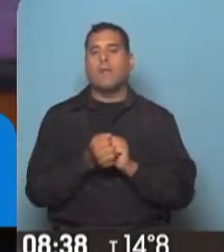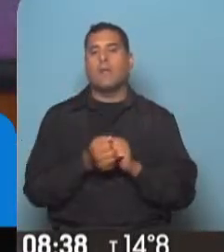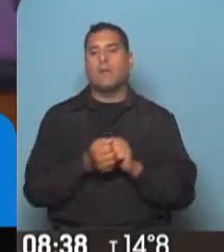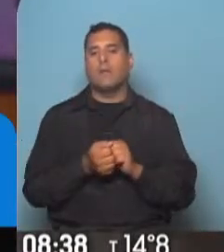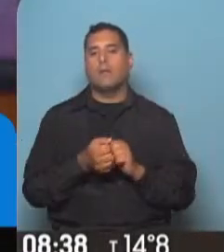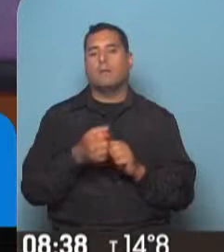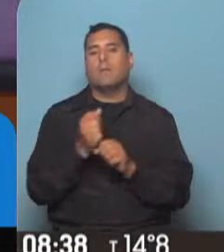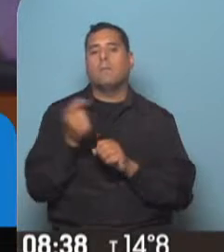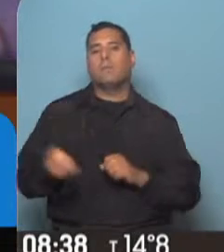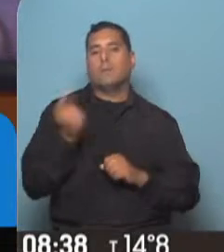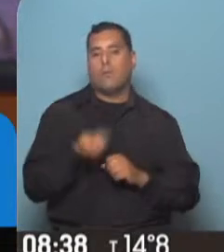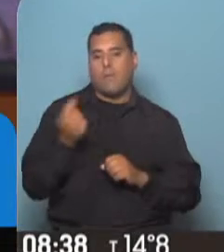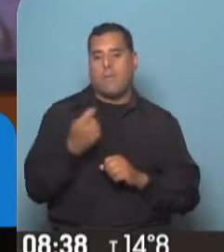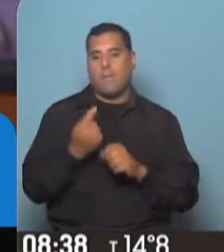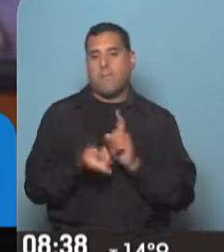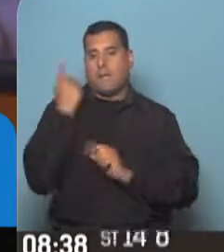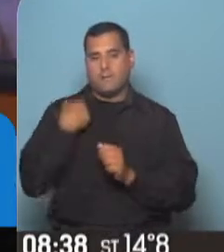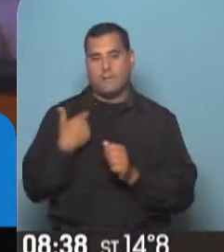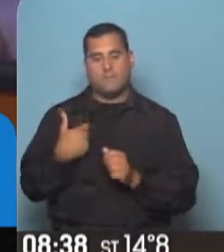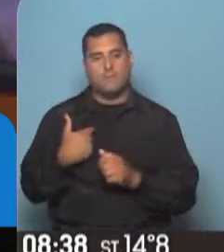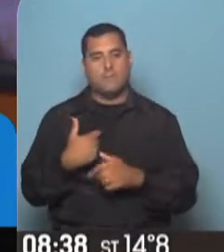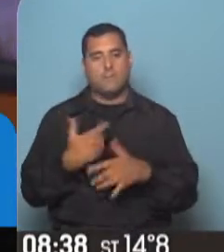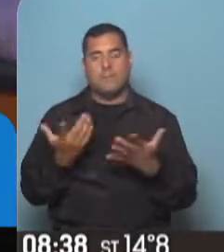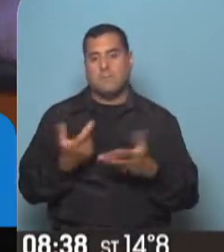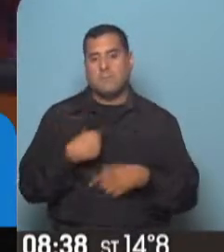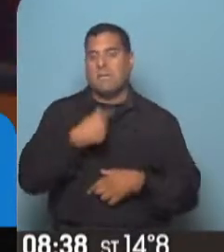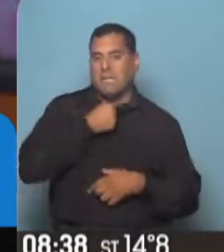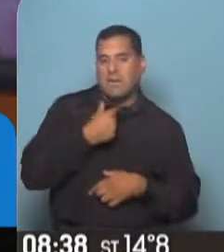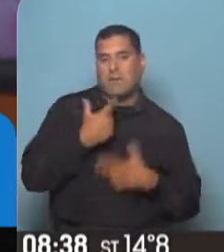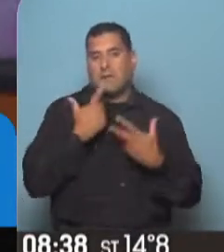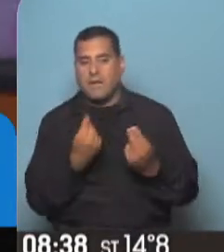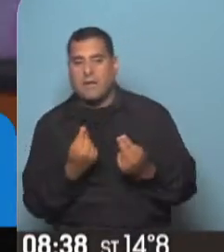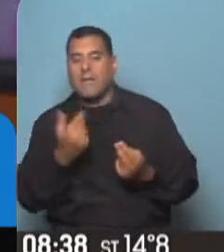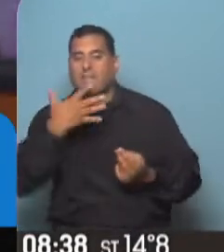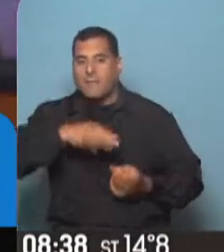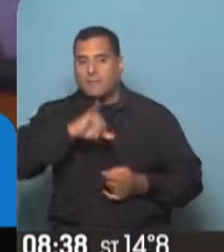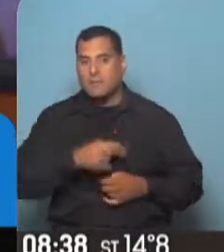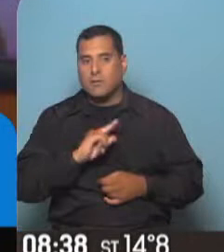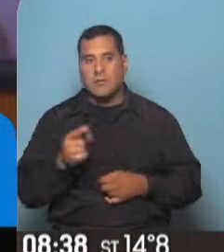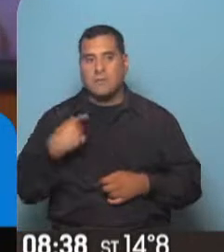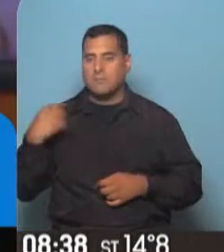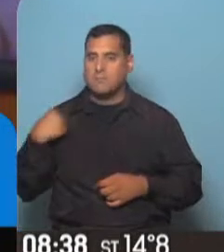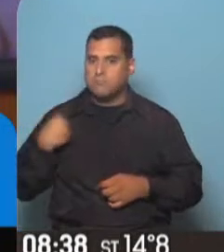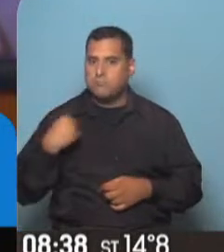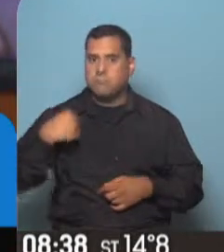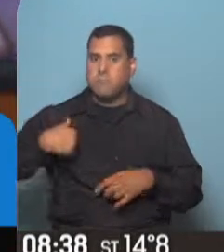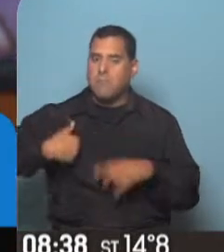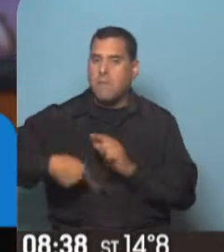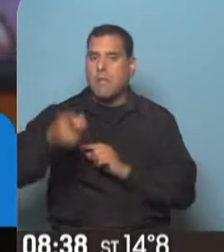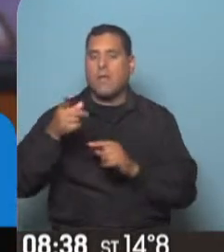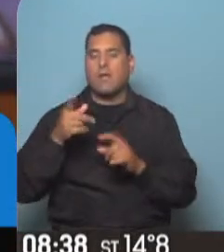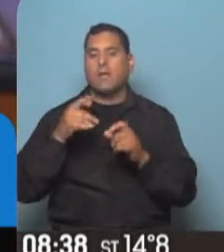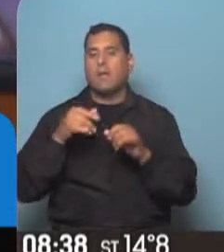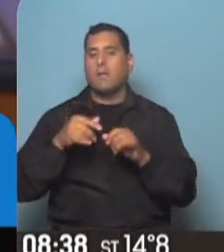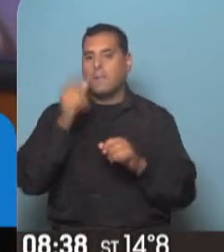trabajadoras sexuales y tú estás digamos no sin saber si querían si no querían si entendían lo que pasaba estoy no se pone tan en juego pero si